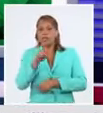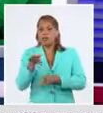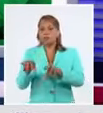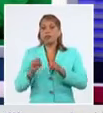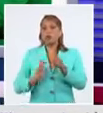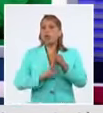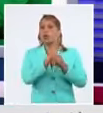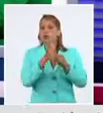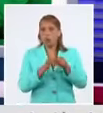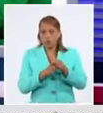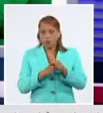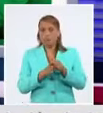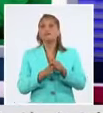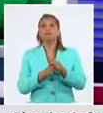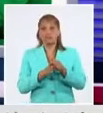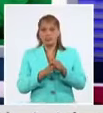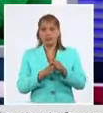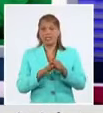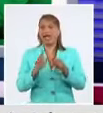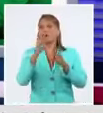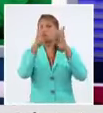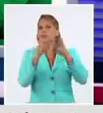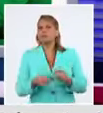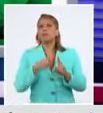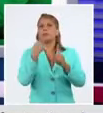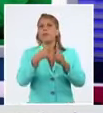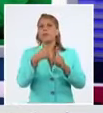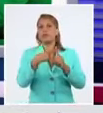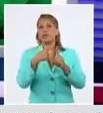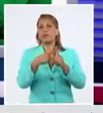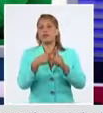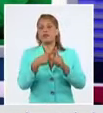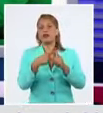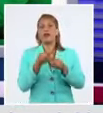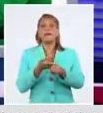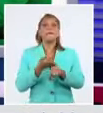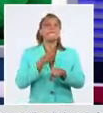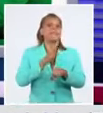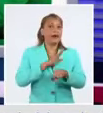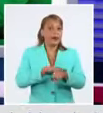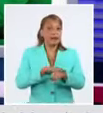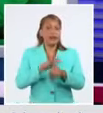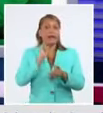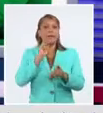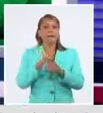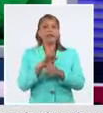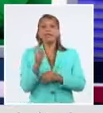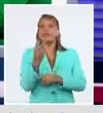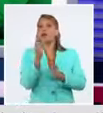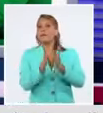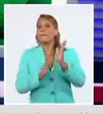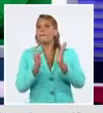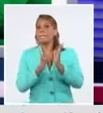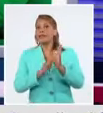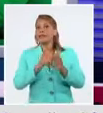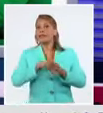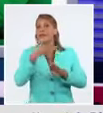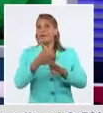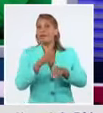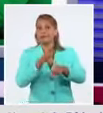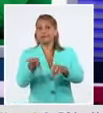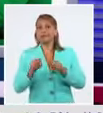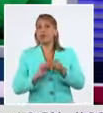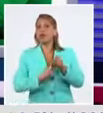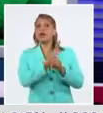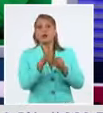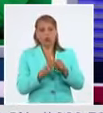tienen resultado de PCR positivo posteriores o a partir de los 2 meses de haberse enfermado, partiendo